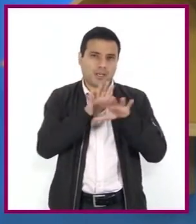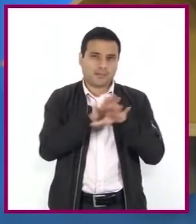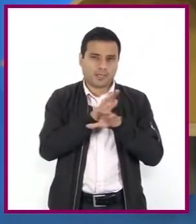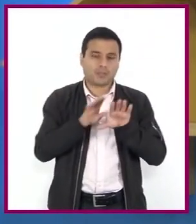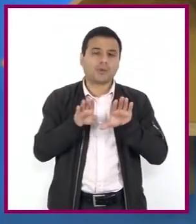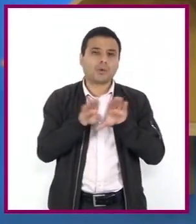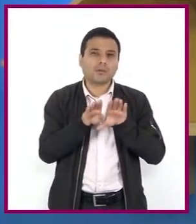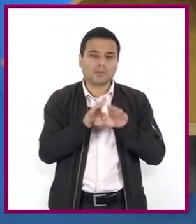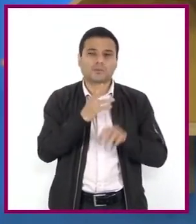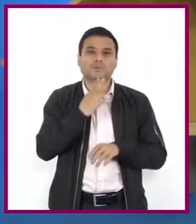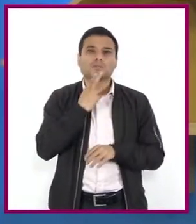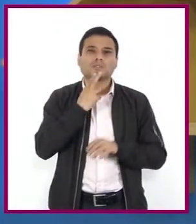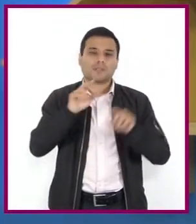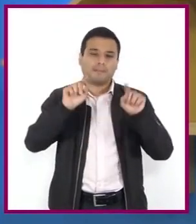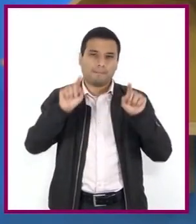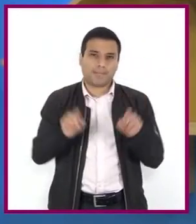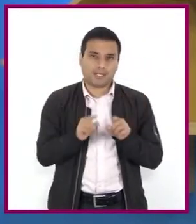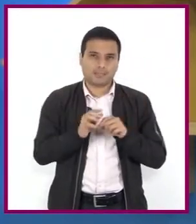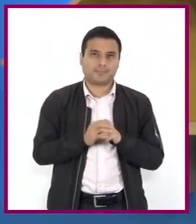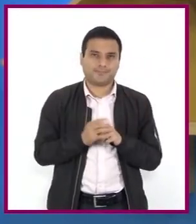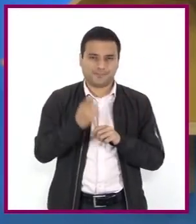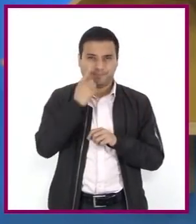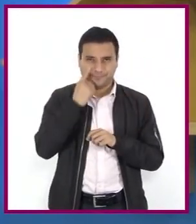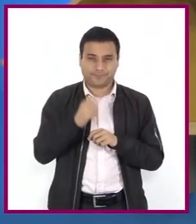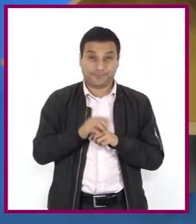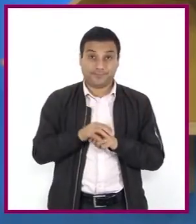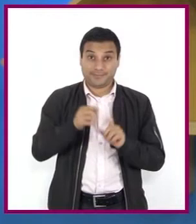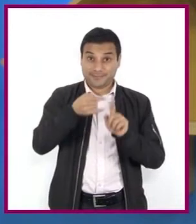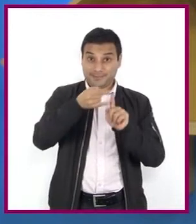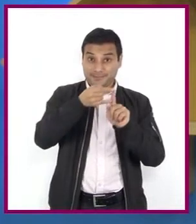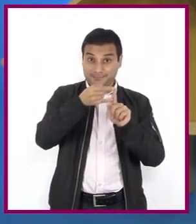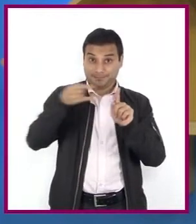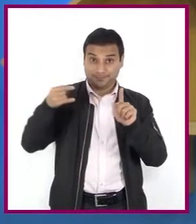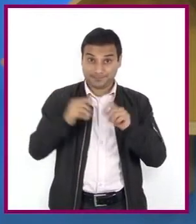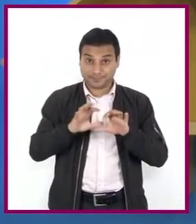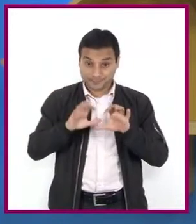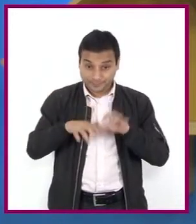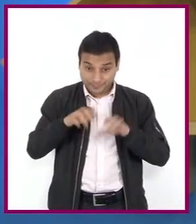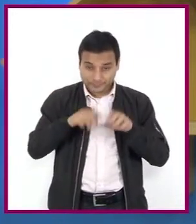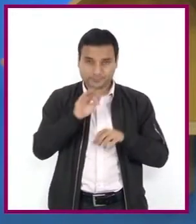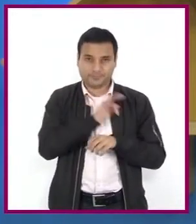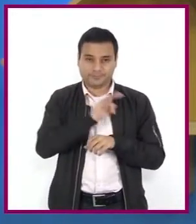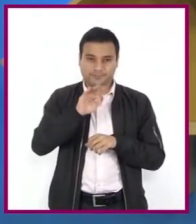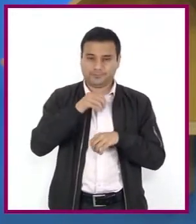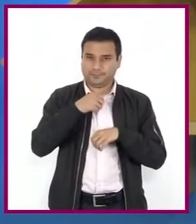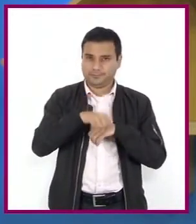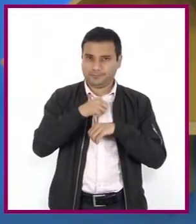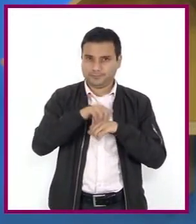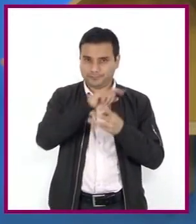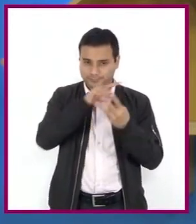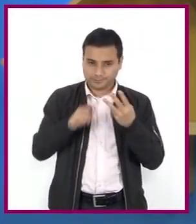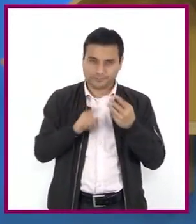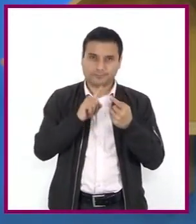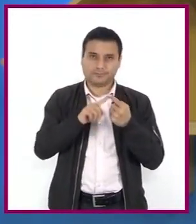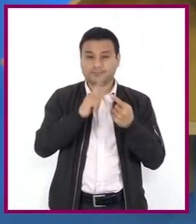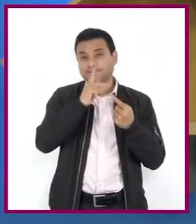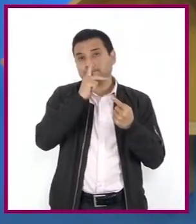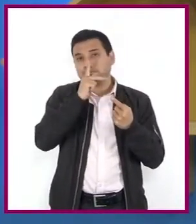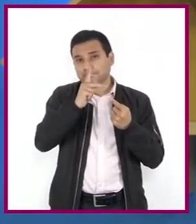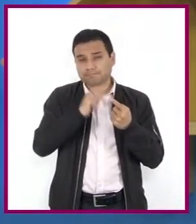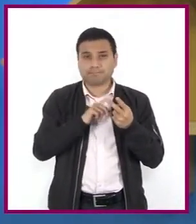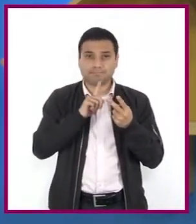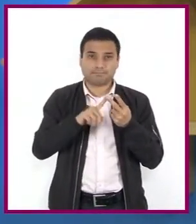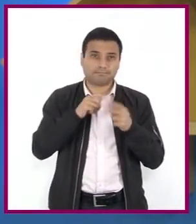paréntesis. Una celda en la hoja de cálculo puede tomar 3 diferentes valores. Puede ser texto,